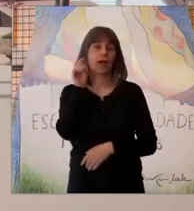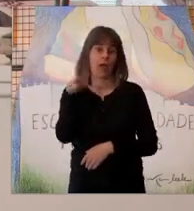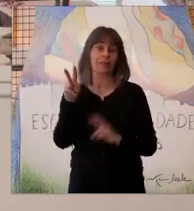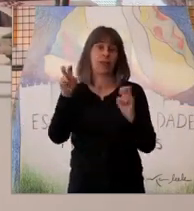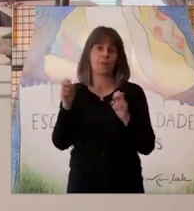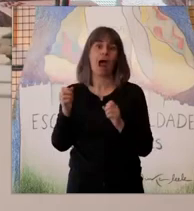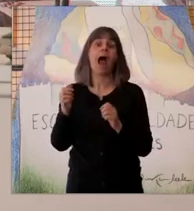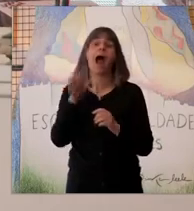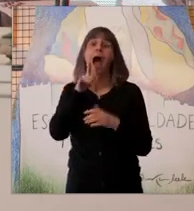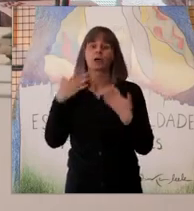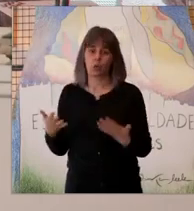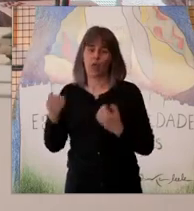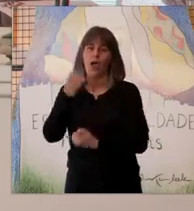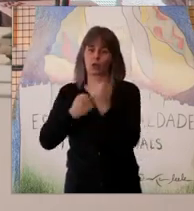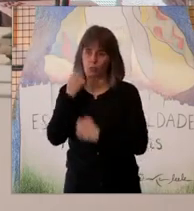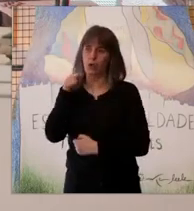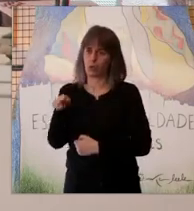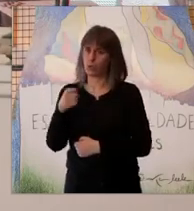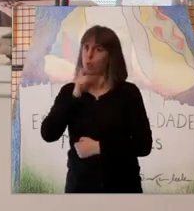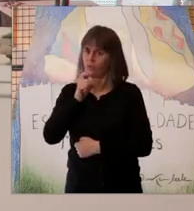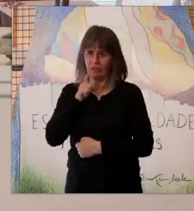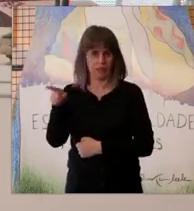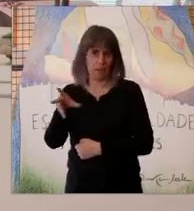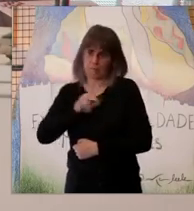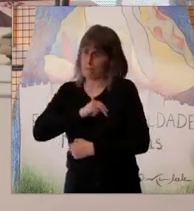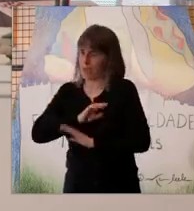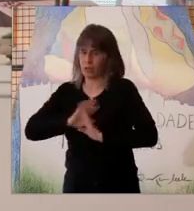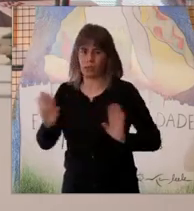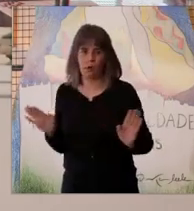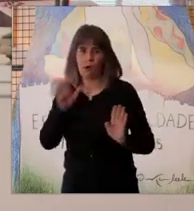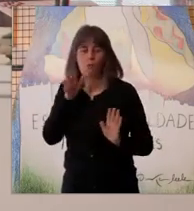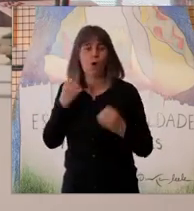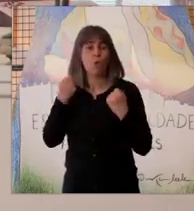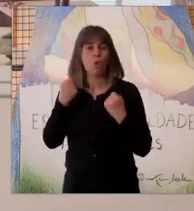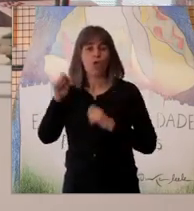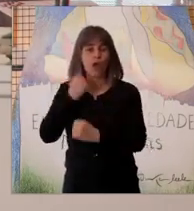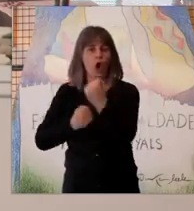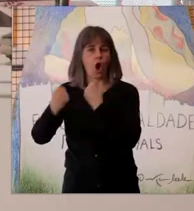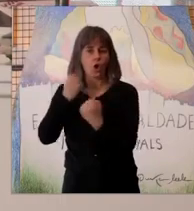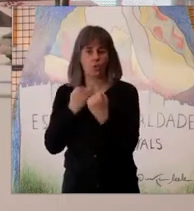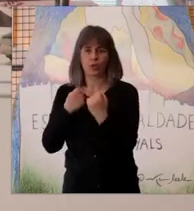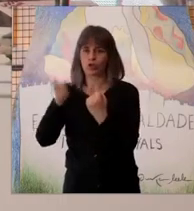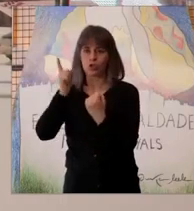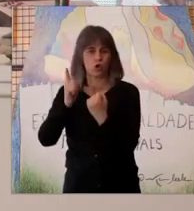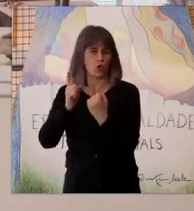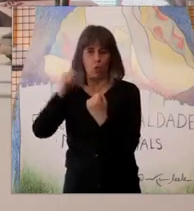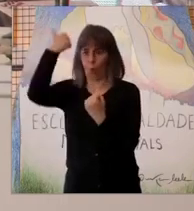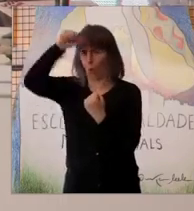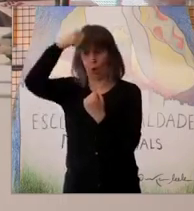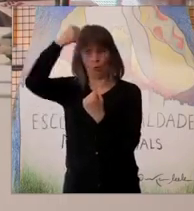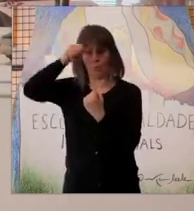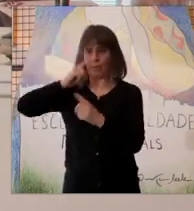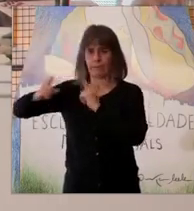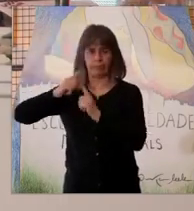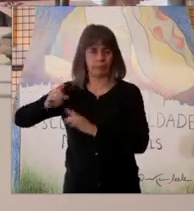difícil estar ahí o sea eso tiene un mérito especial Porque el poder económico sigue siendo un poder masculino y